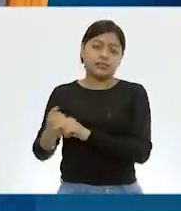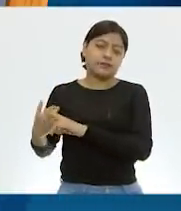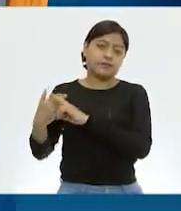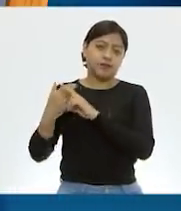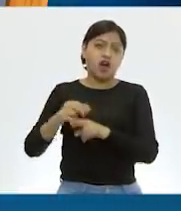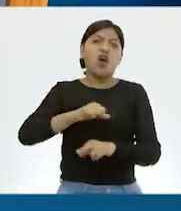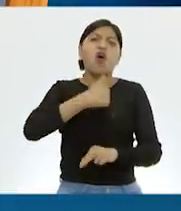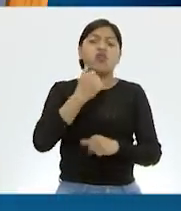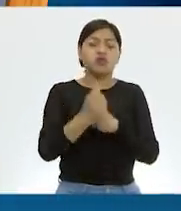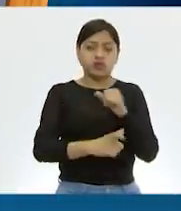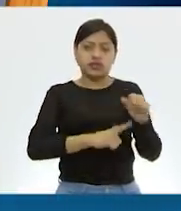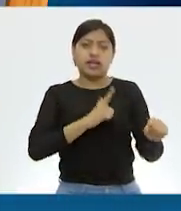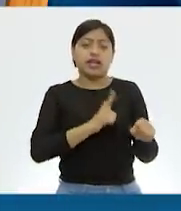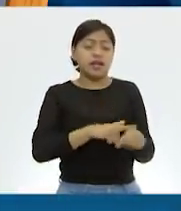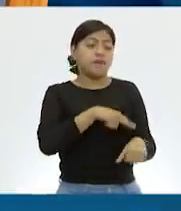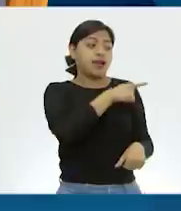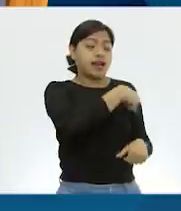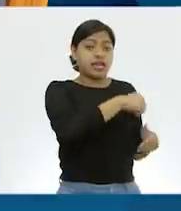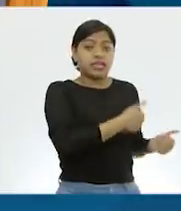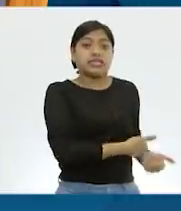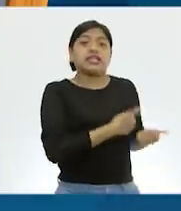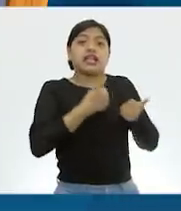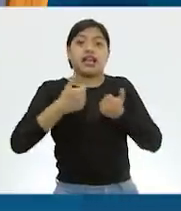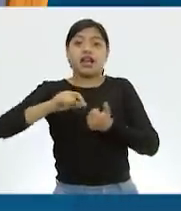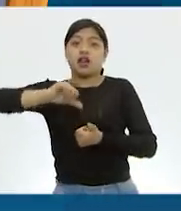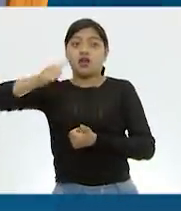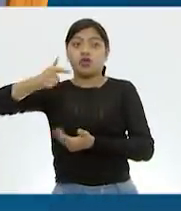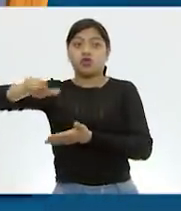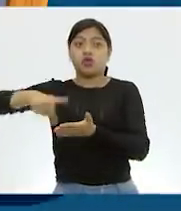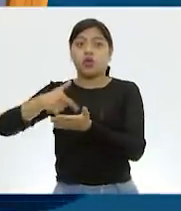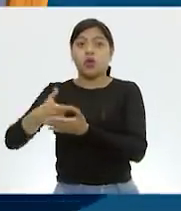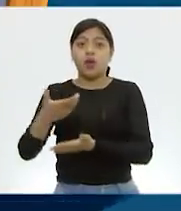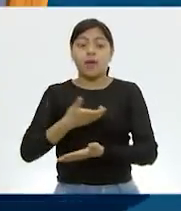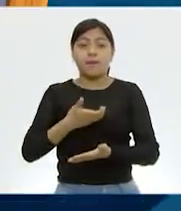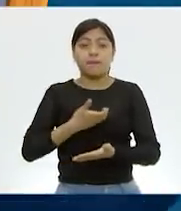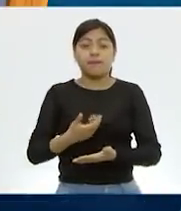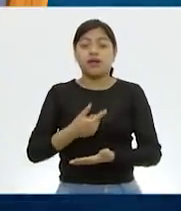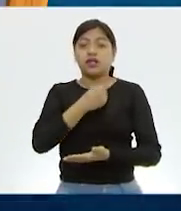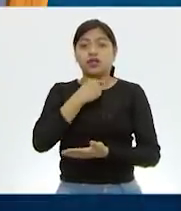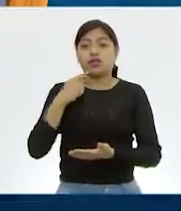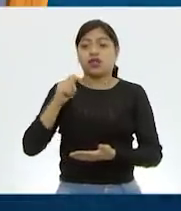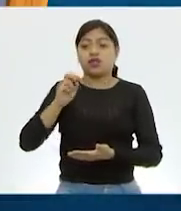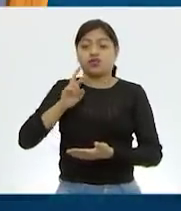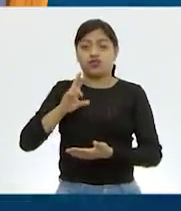Otros ejemplos de especies invasoras son la paloma de collar turca,